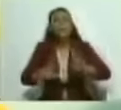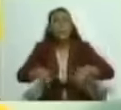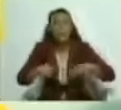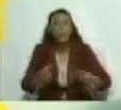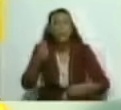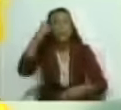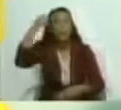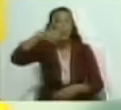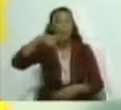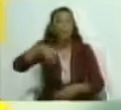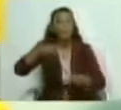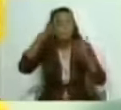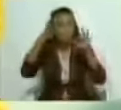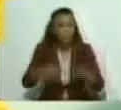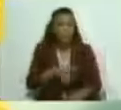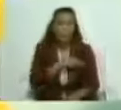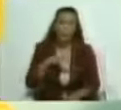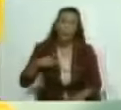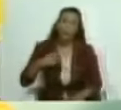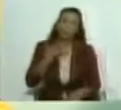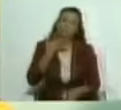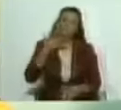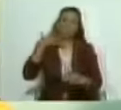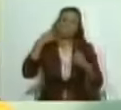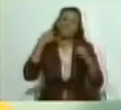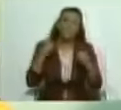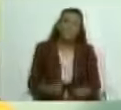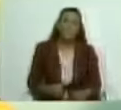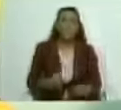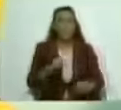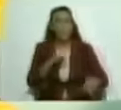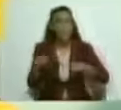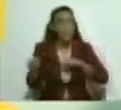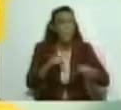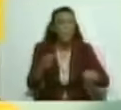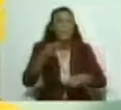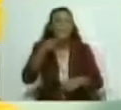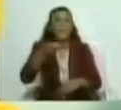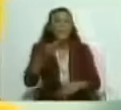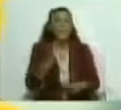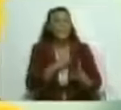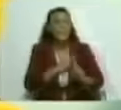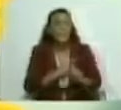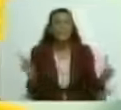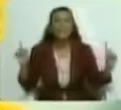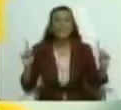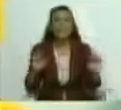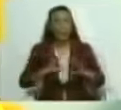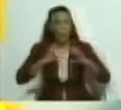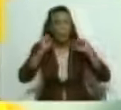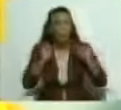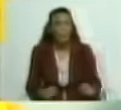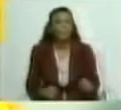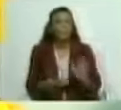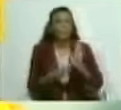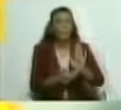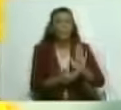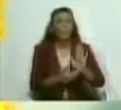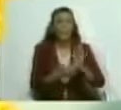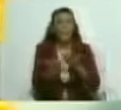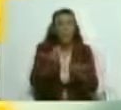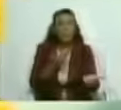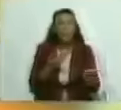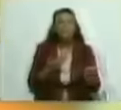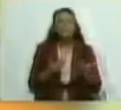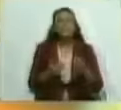lo que hoy para nosotros es un orgullo, un movimiento político que se consolida en el devenir del